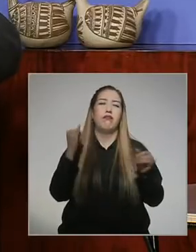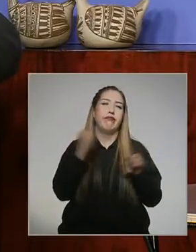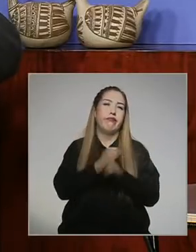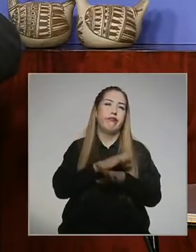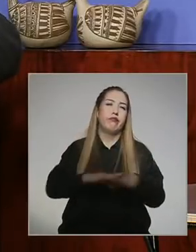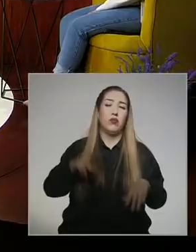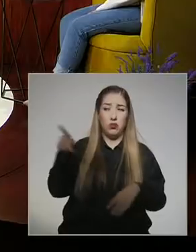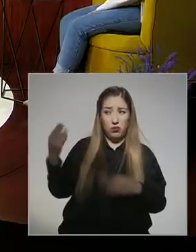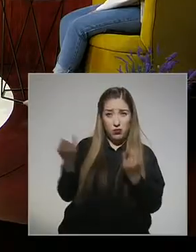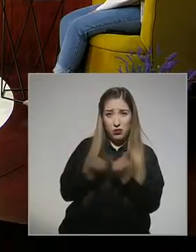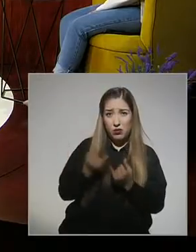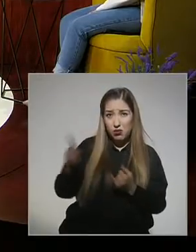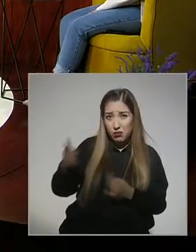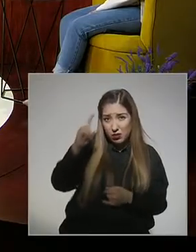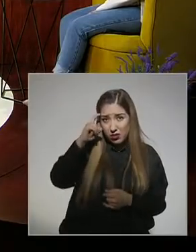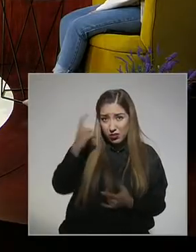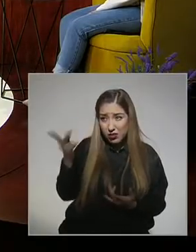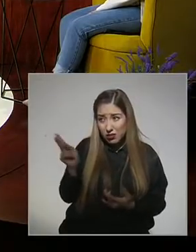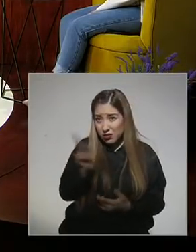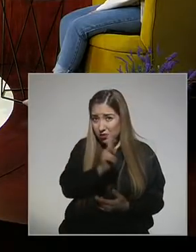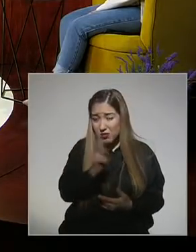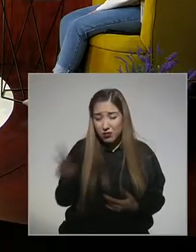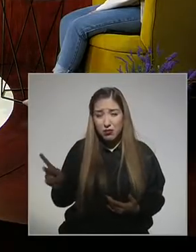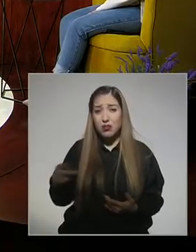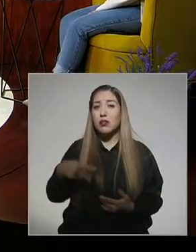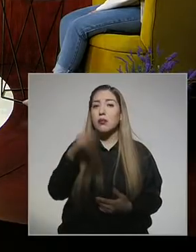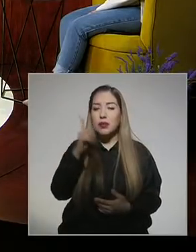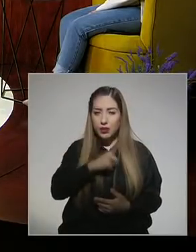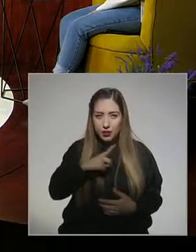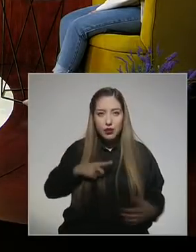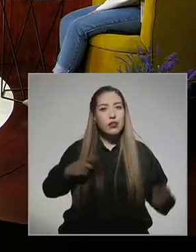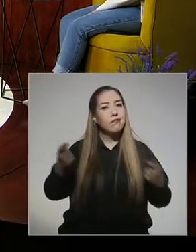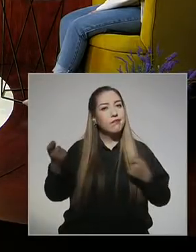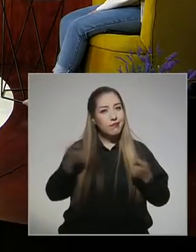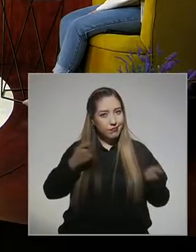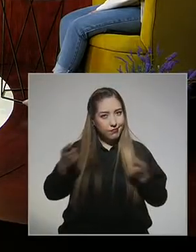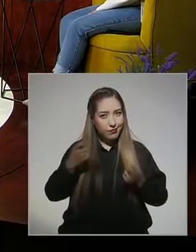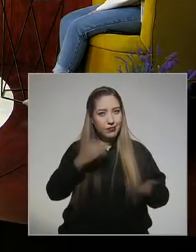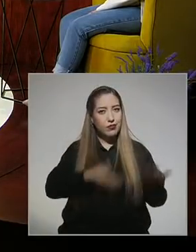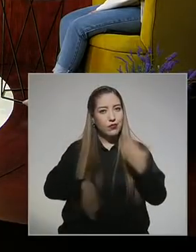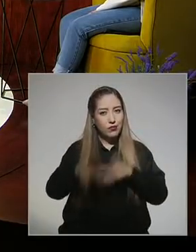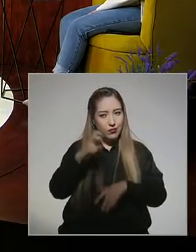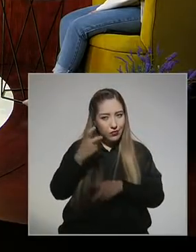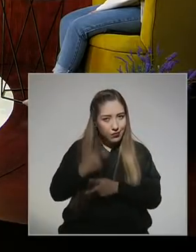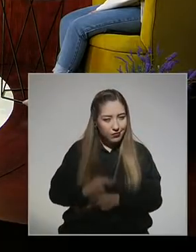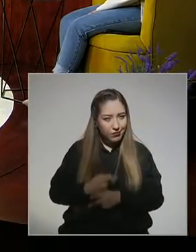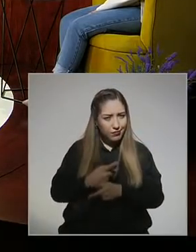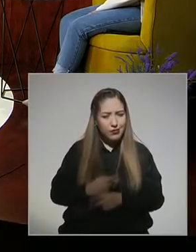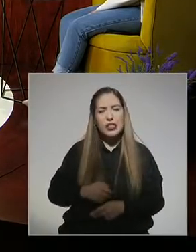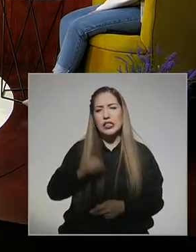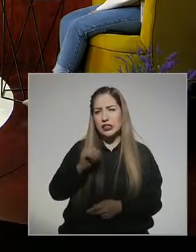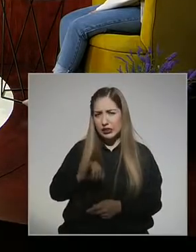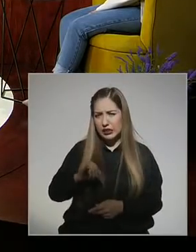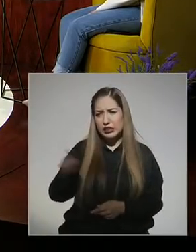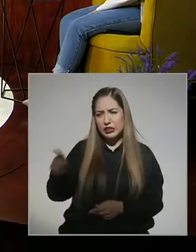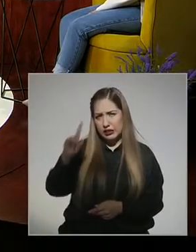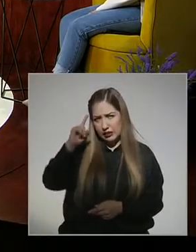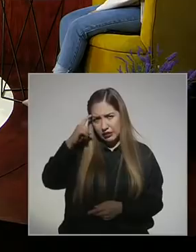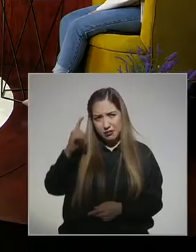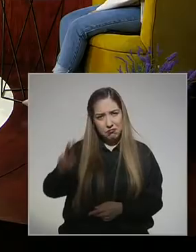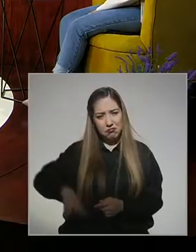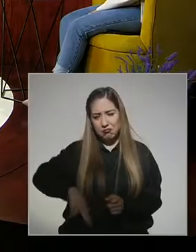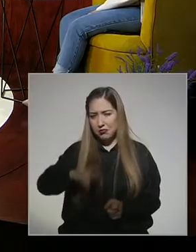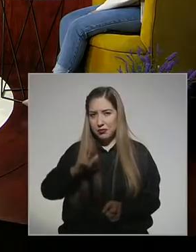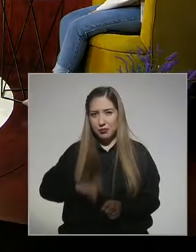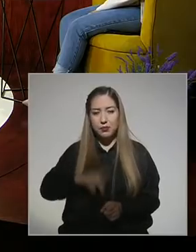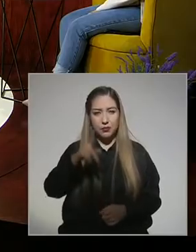Se va a enojar, ¿no? Claro. Exacto. La cosa es, aprende a trabajar, a ser tolerante a eso. ¿Se va a enojar? Sí. Es normal,